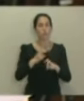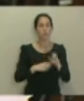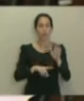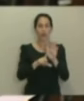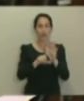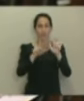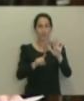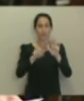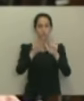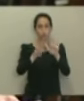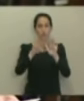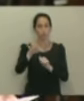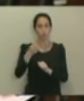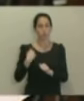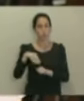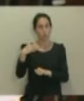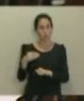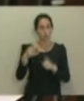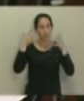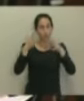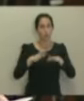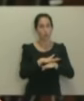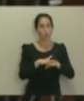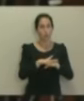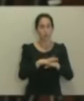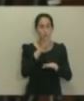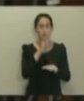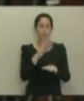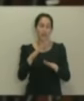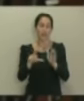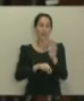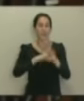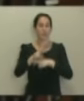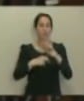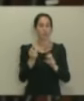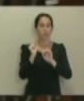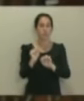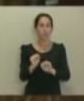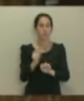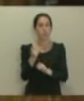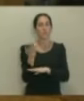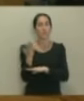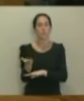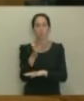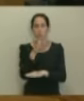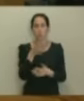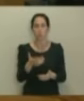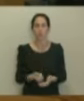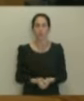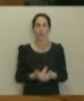684 del presidente y el Consejo de Gobierno que impiden la reforma de la misma. Gracias, señorías. Señor presidente.